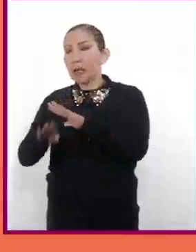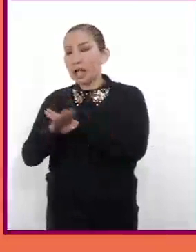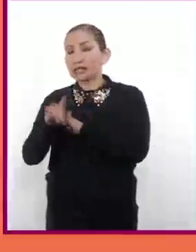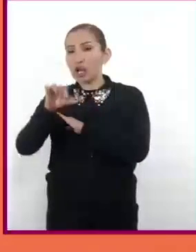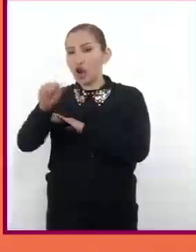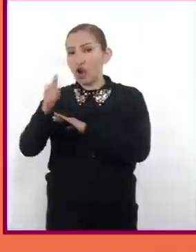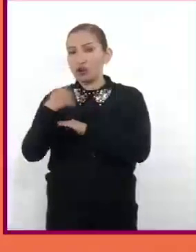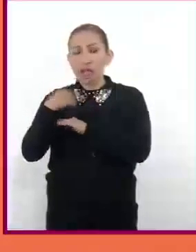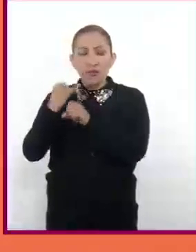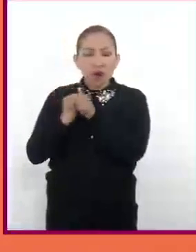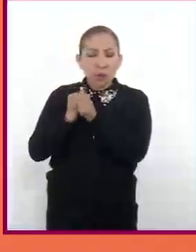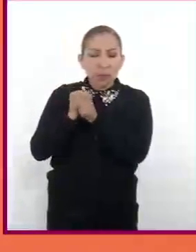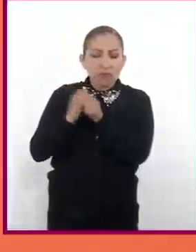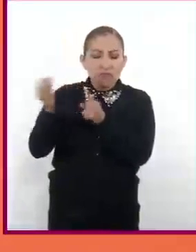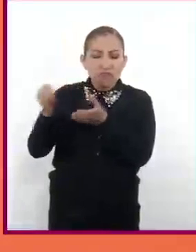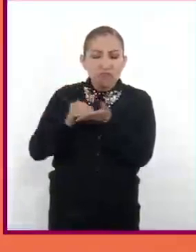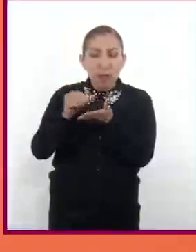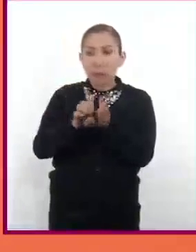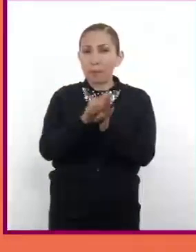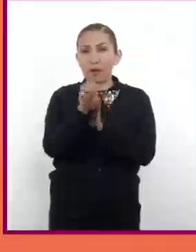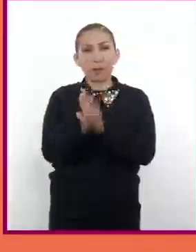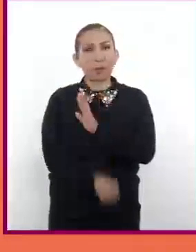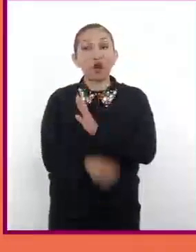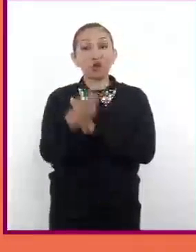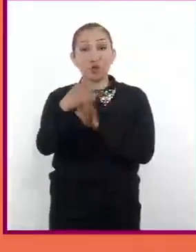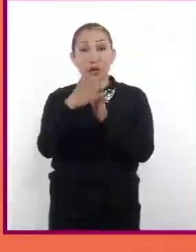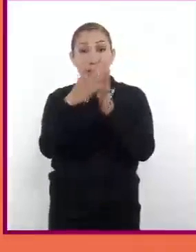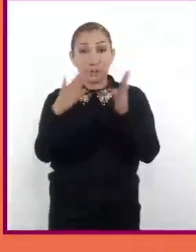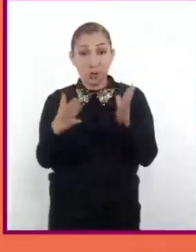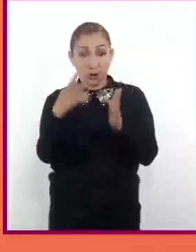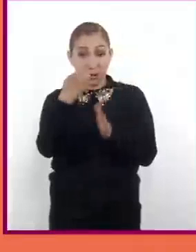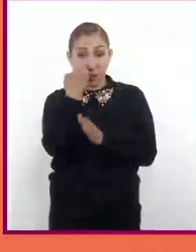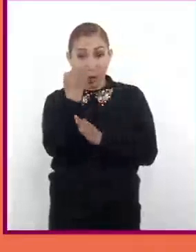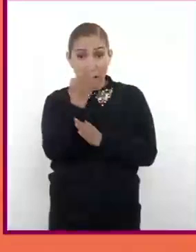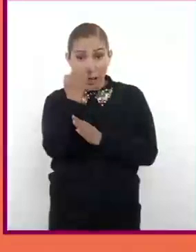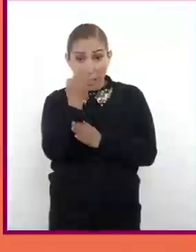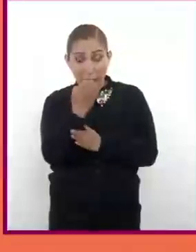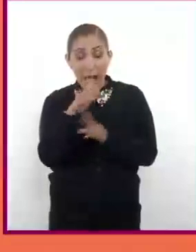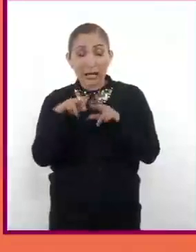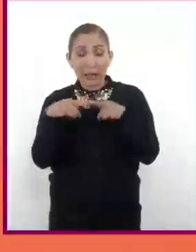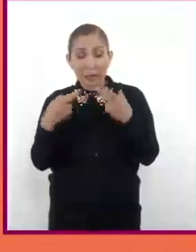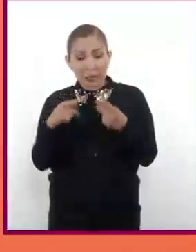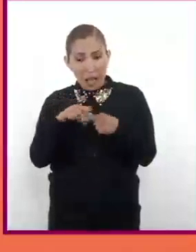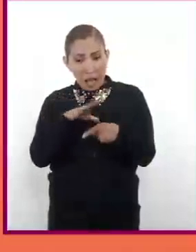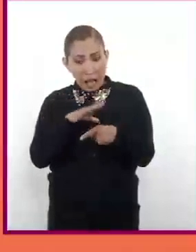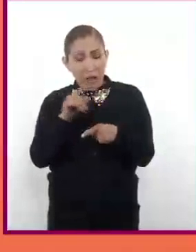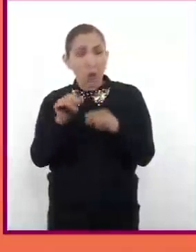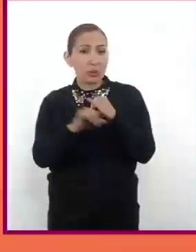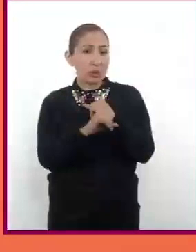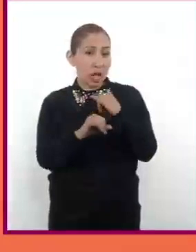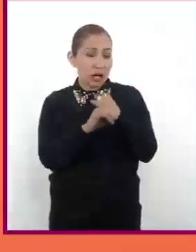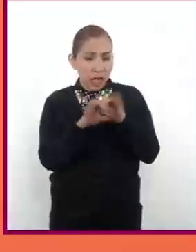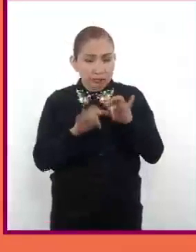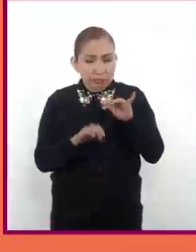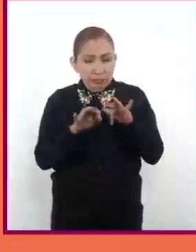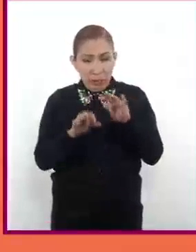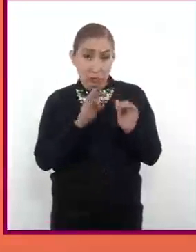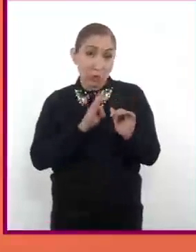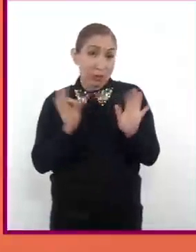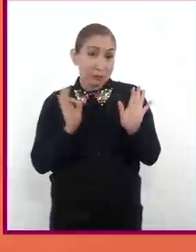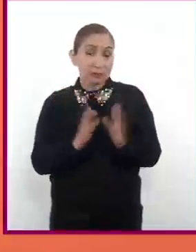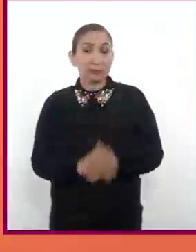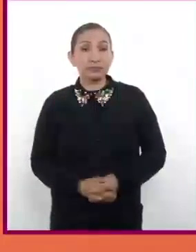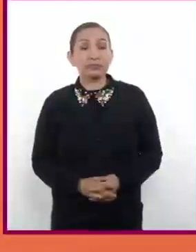en otras fuentes de información. Por ejemplo, en su libro de texto, en revistas y en Internet, si les es